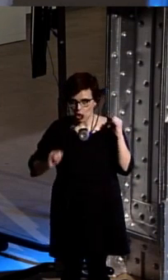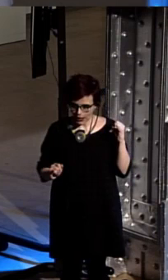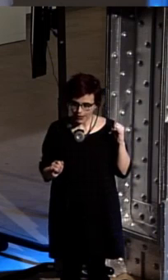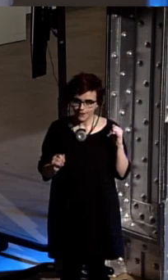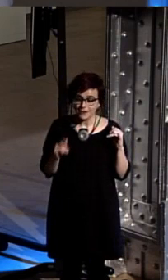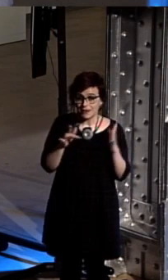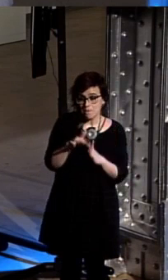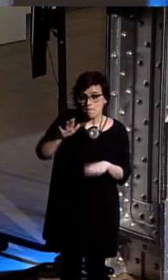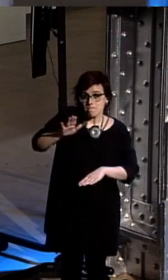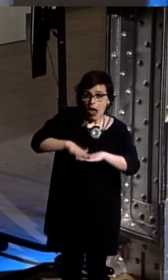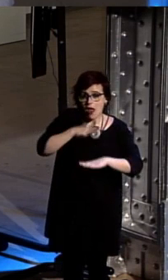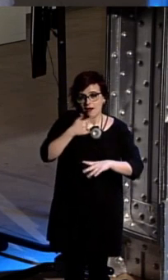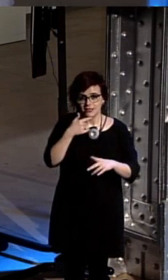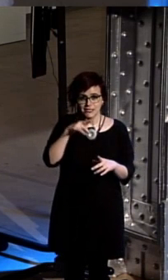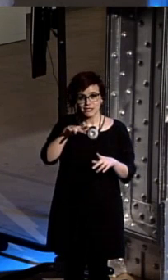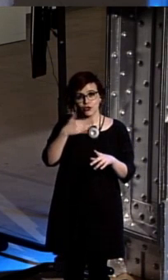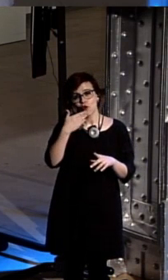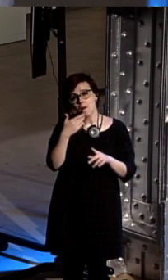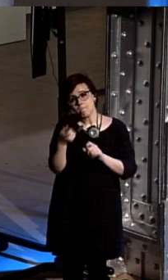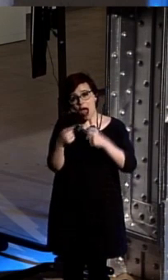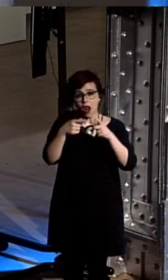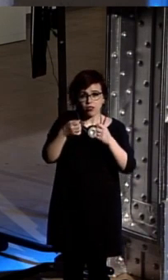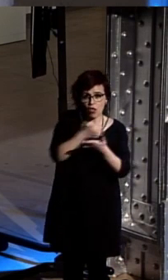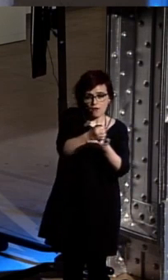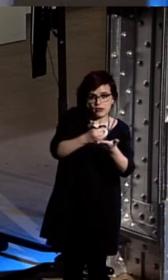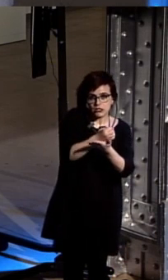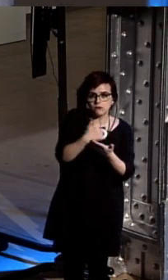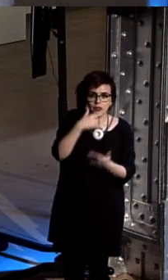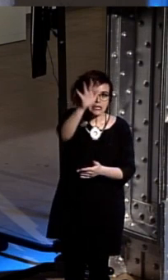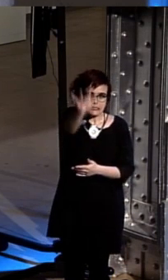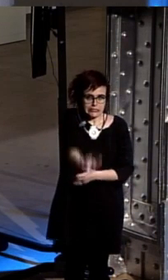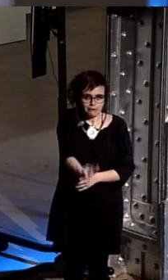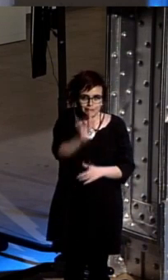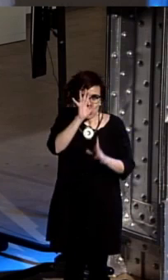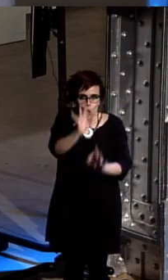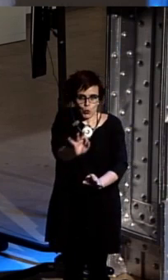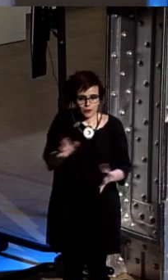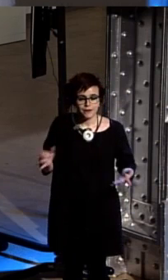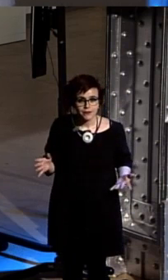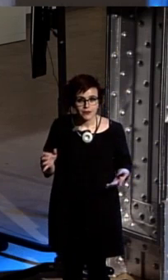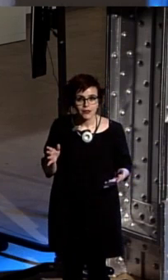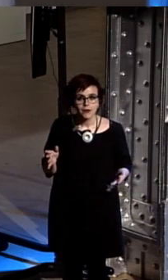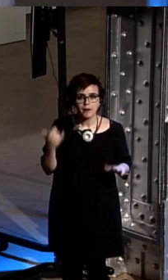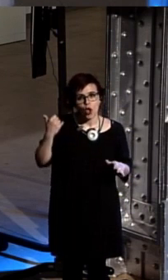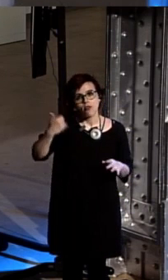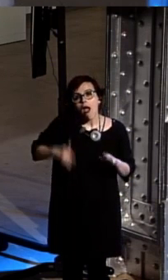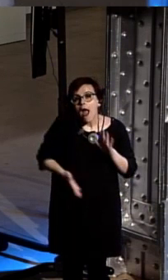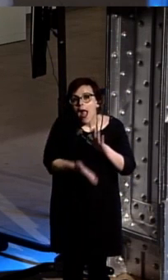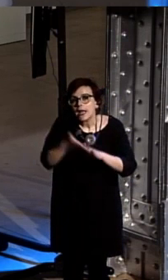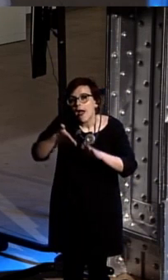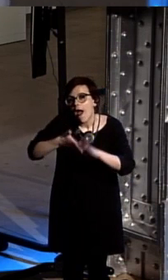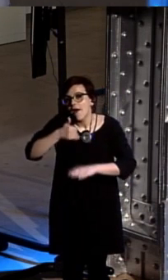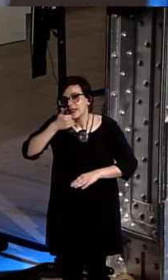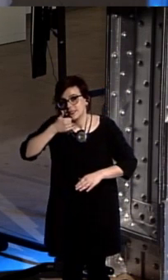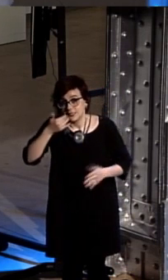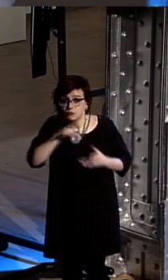que emule y que genere ese estado farmacológico, yo coincido con Nuria, creo que la respuesta también es sí. Pero digo, en algún sentido ya estamos ahí donde propones o